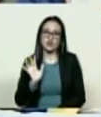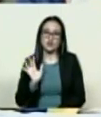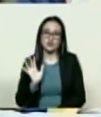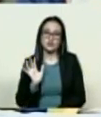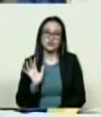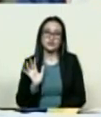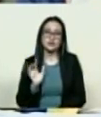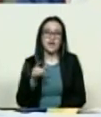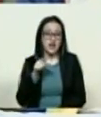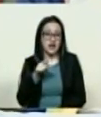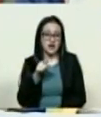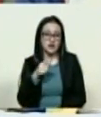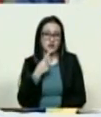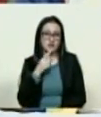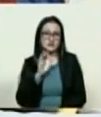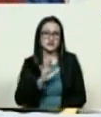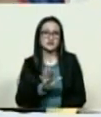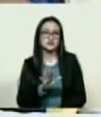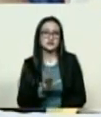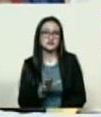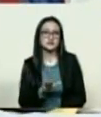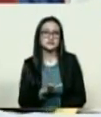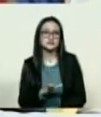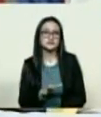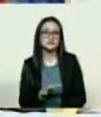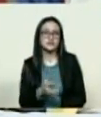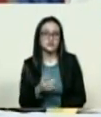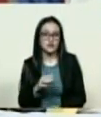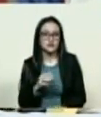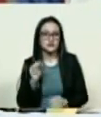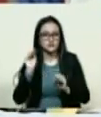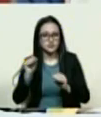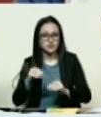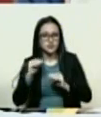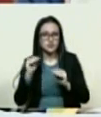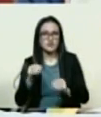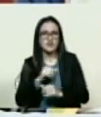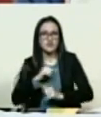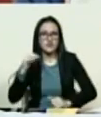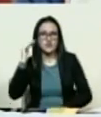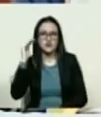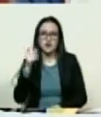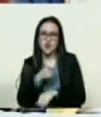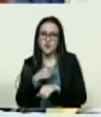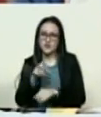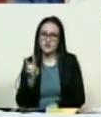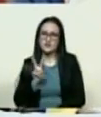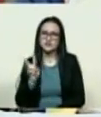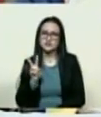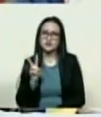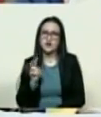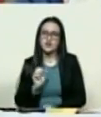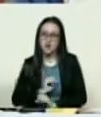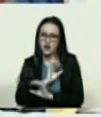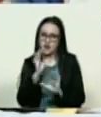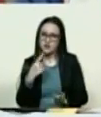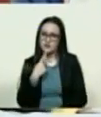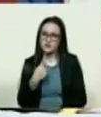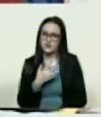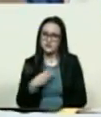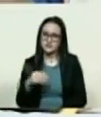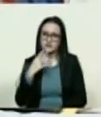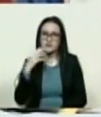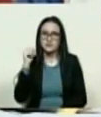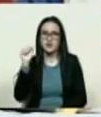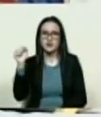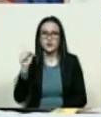ellos son expertos en eso. Alertamos a nuestra gente, alertamos a nuestra Fuerza Armada, pero yo creo que el gobierno venezolano ha sido en esto muy claro. El presidente Nicolás